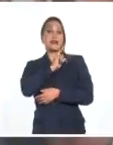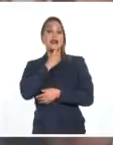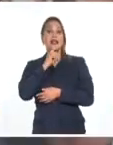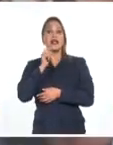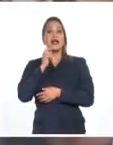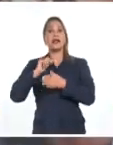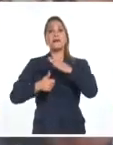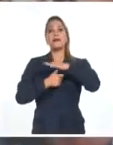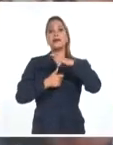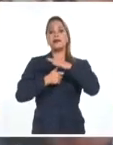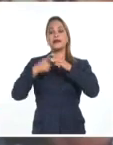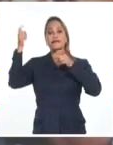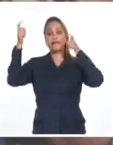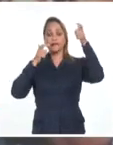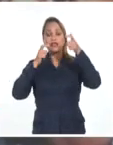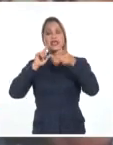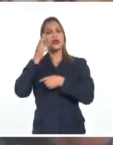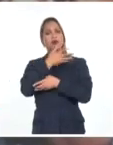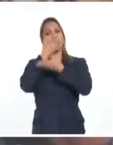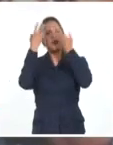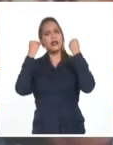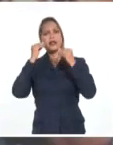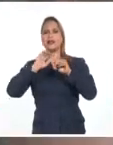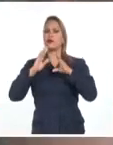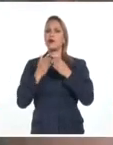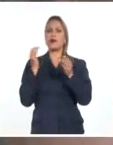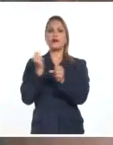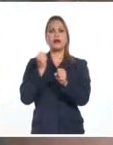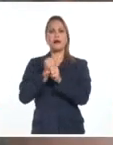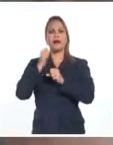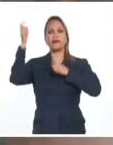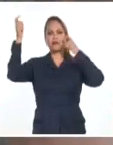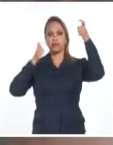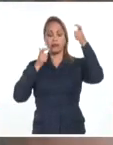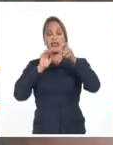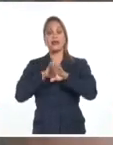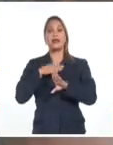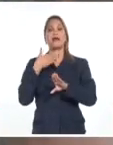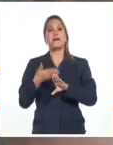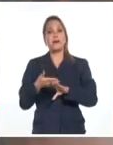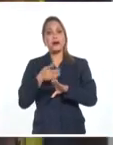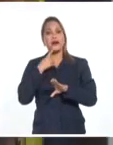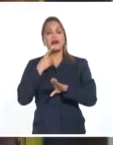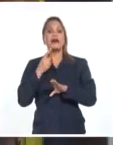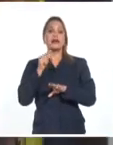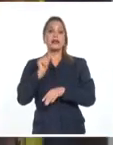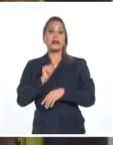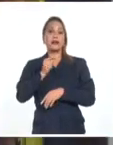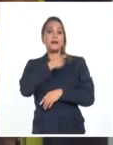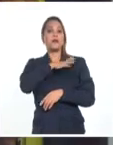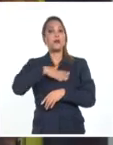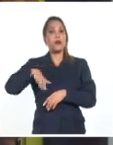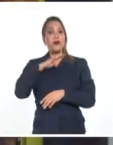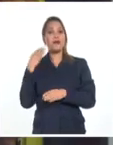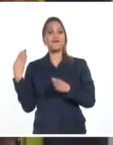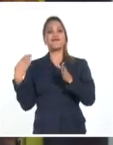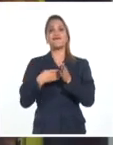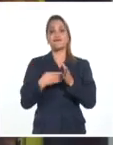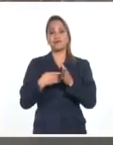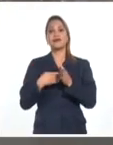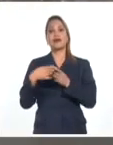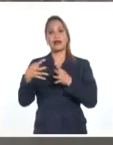dignidad y borrar la obra de Hugo Rafael Chávez Frías. Tras los sucesos, había más. Estaba la injerencia del gobierno de